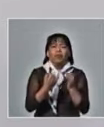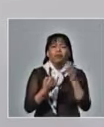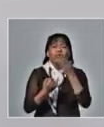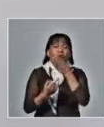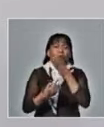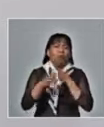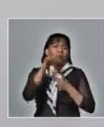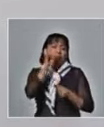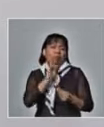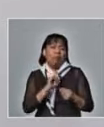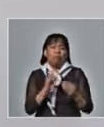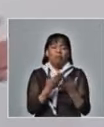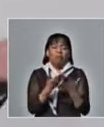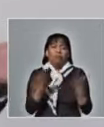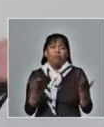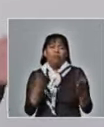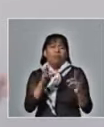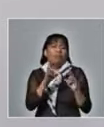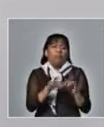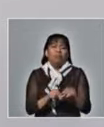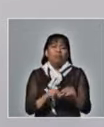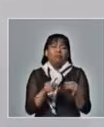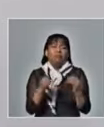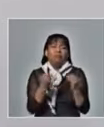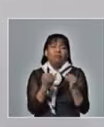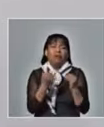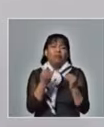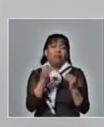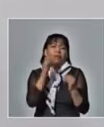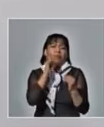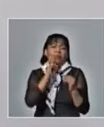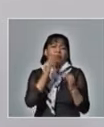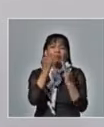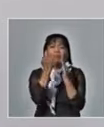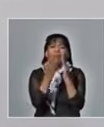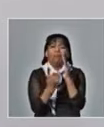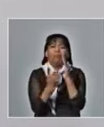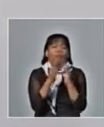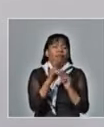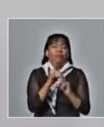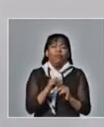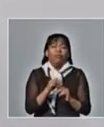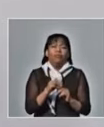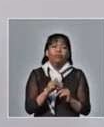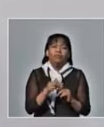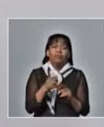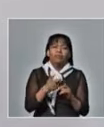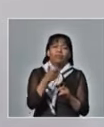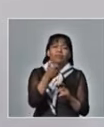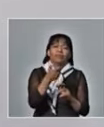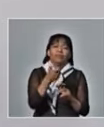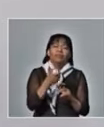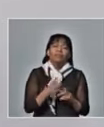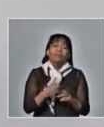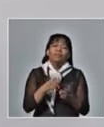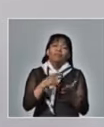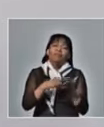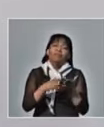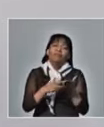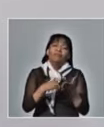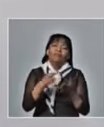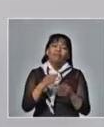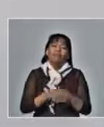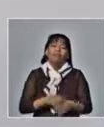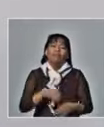no como es ahora, que a trabajo igual las mujeres ganan mucho menos. Salario rosa para jefas de familia. Esas son propuestas